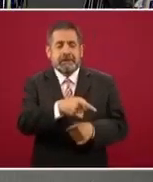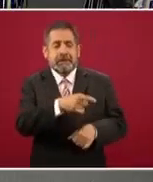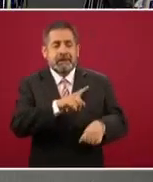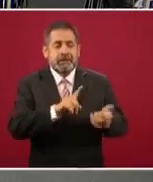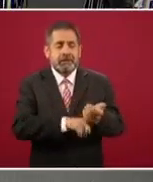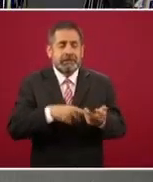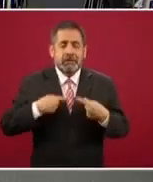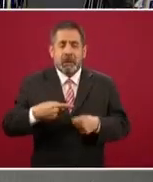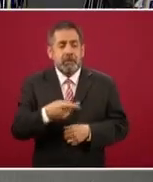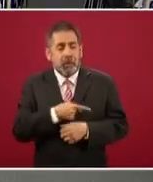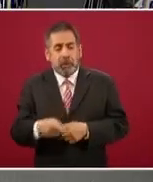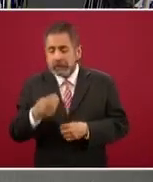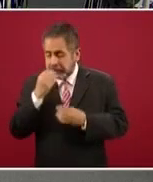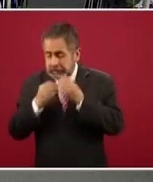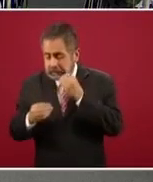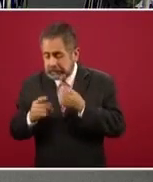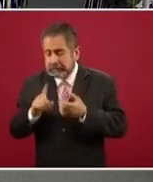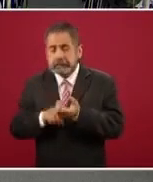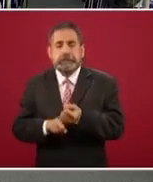desnutrición, desde luego,